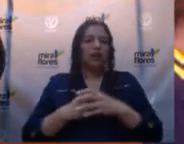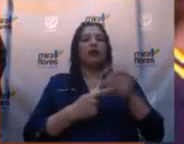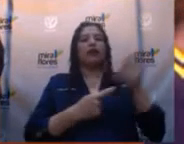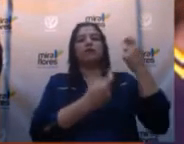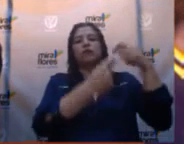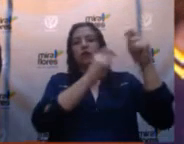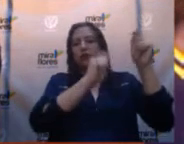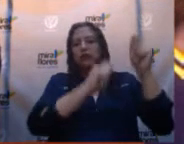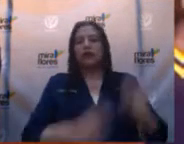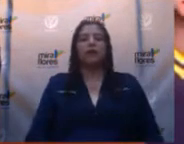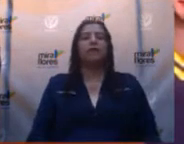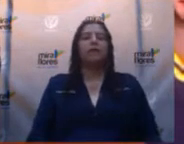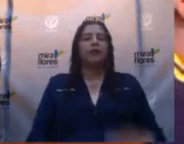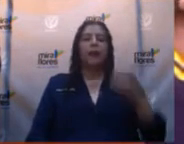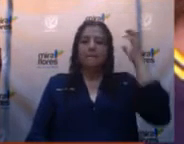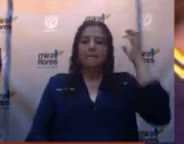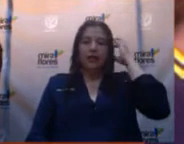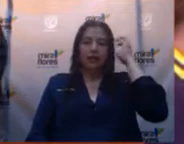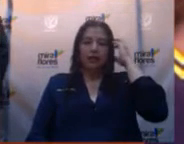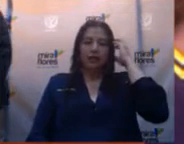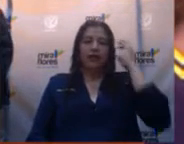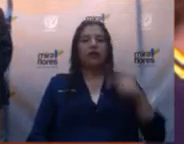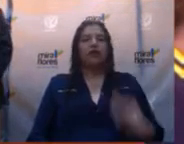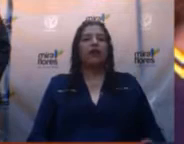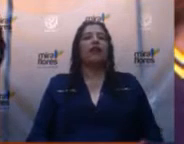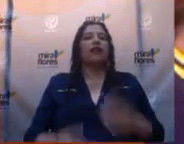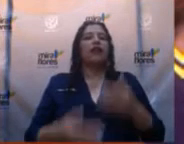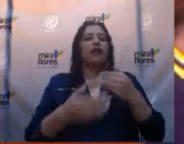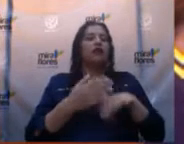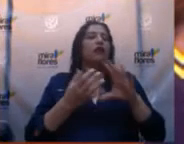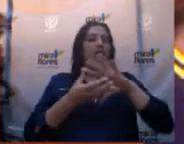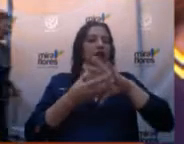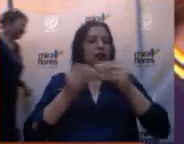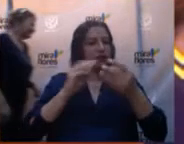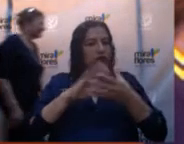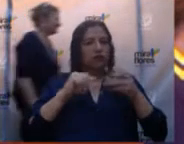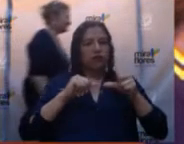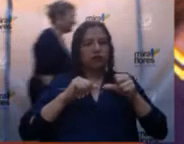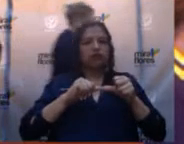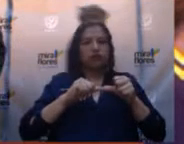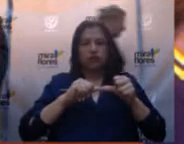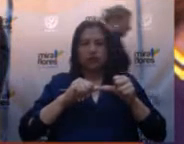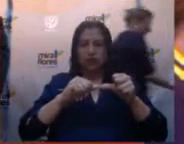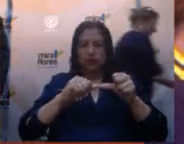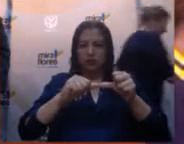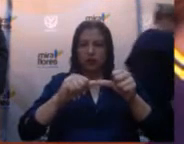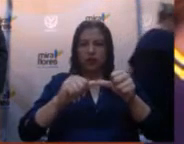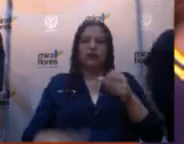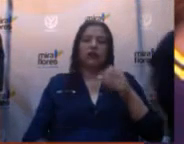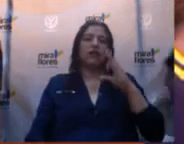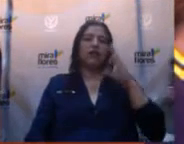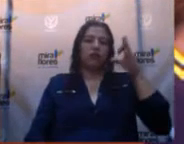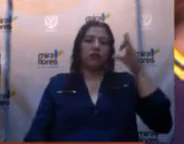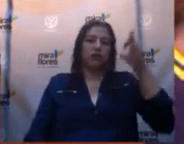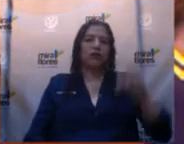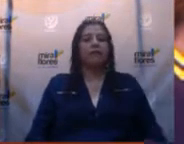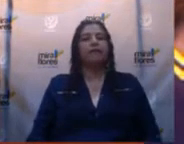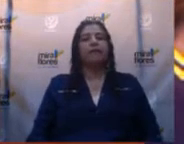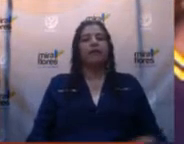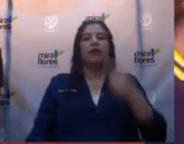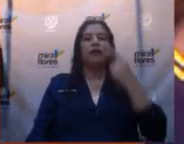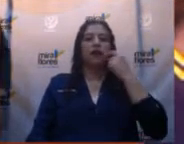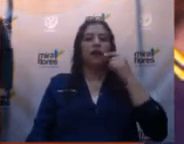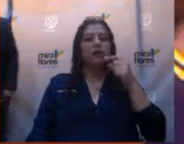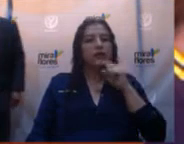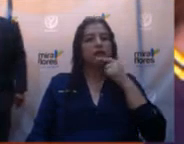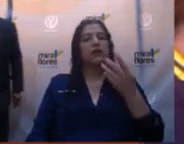turístico. Miraflores, en la historia, continúa hacia el futuro. Señoras y